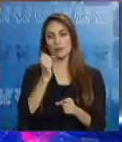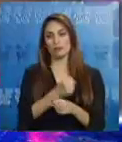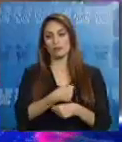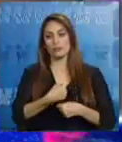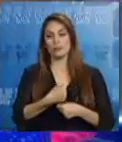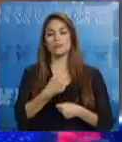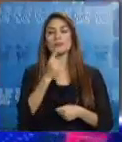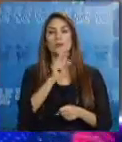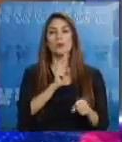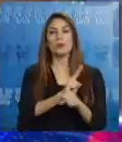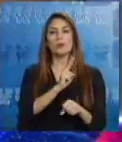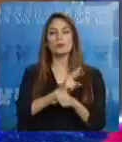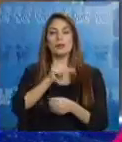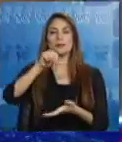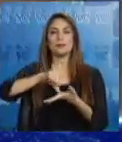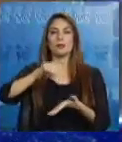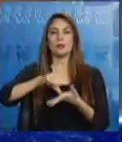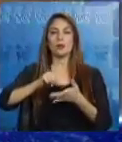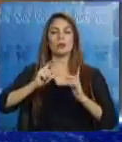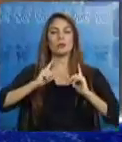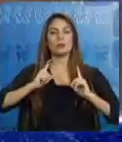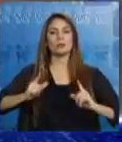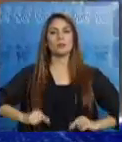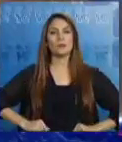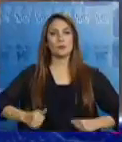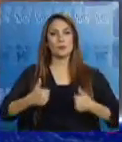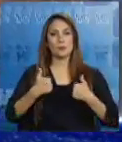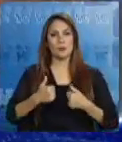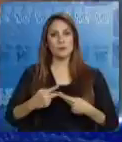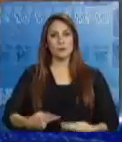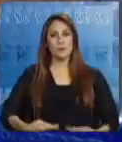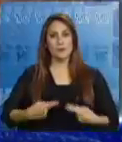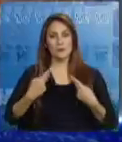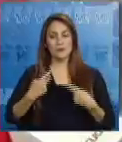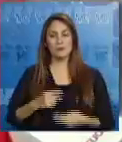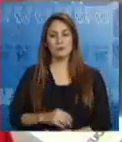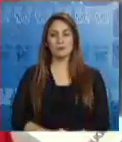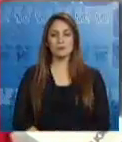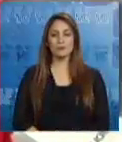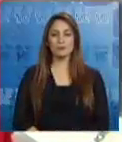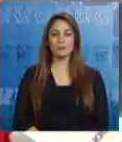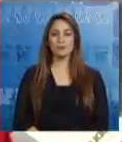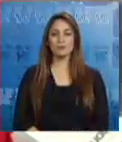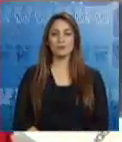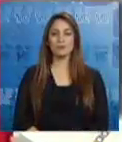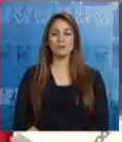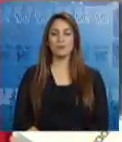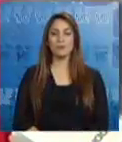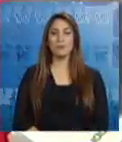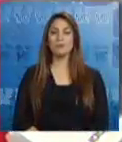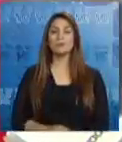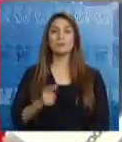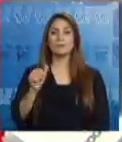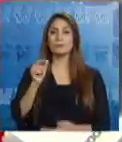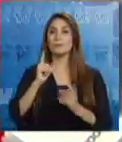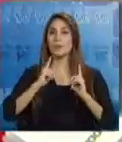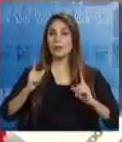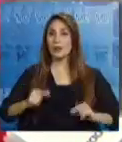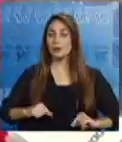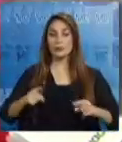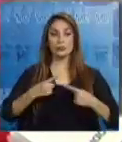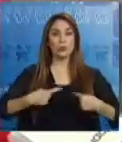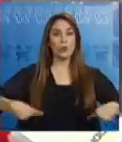en los servicios de los centros infantiles del Buen Vivir y el programa Creciendo con Nuestros Hijos. El sistema global de salud tiene que ser visto